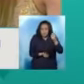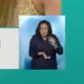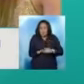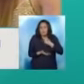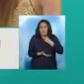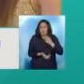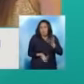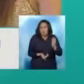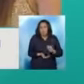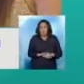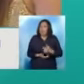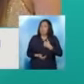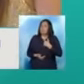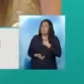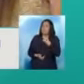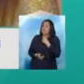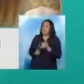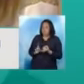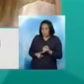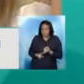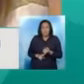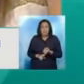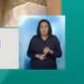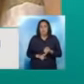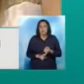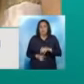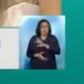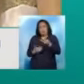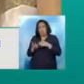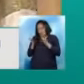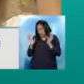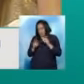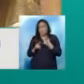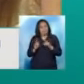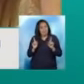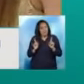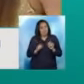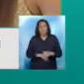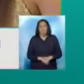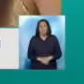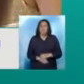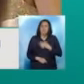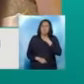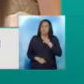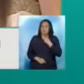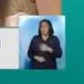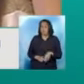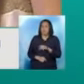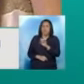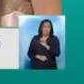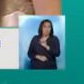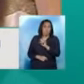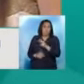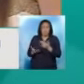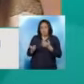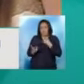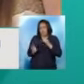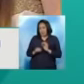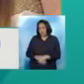más te gustó? A mí me gusta todas, pero me gusta Zuna. Me